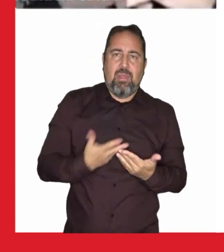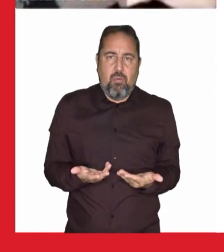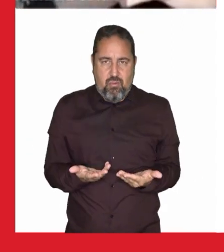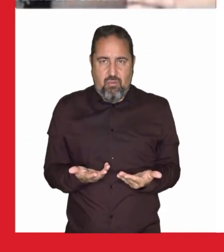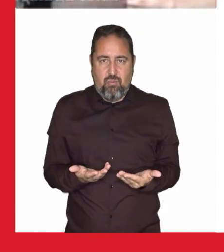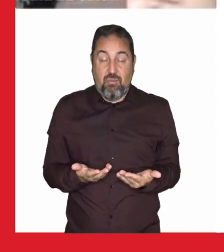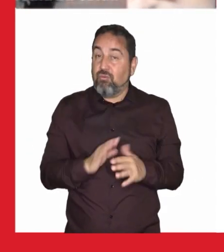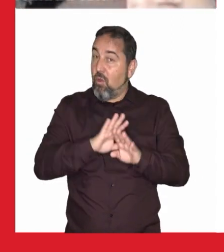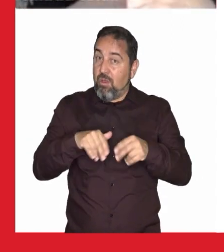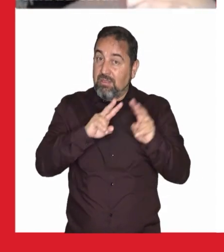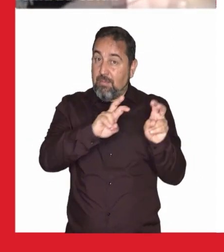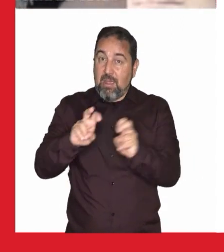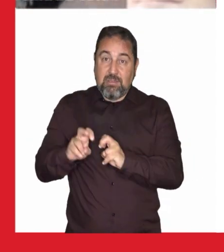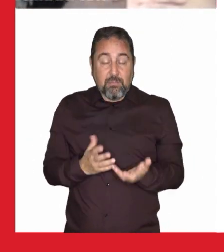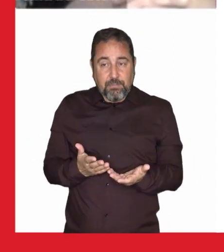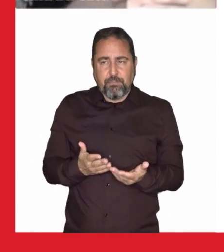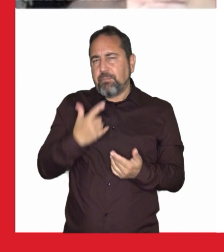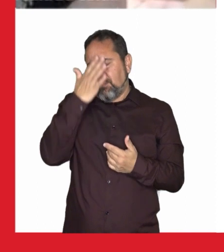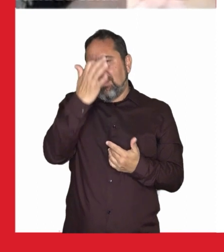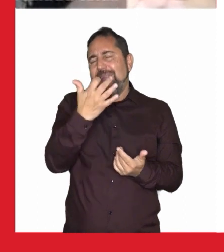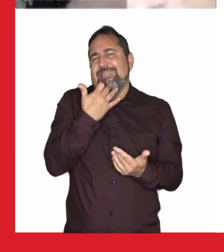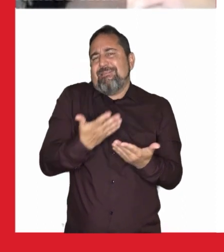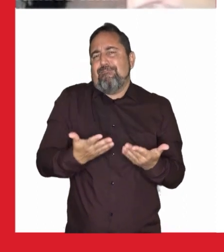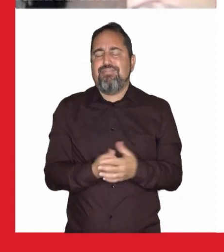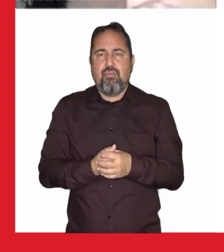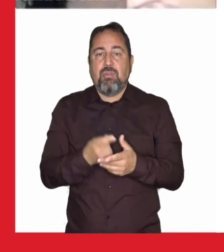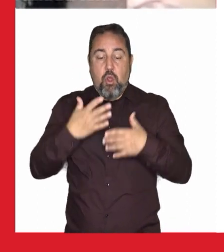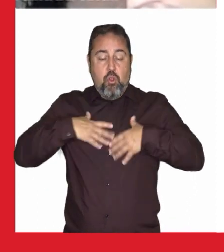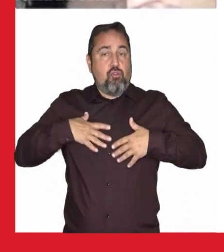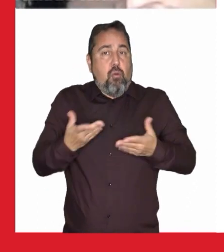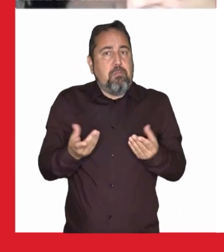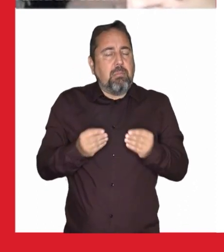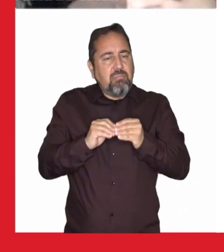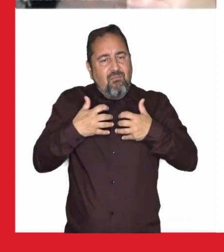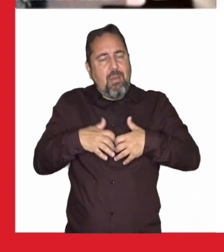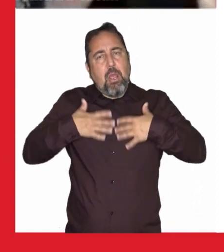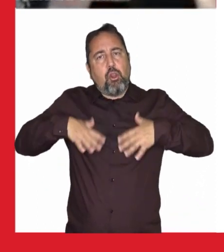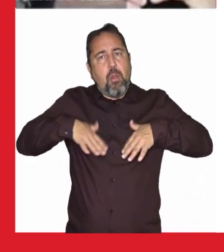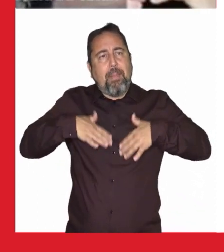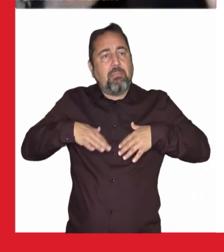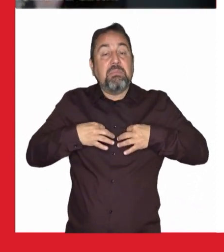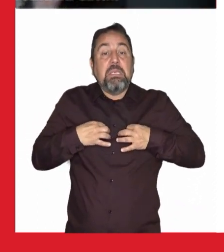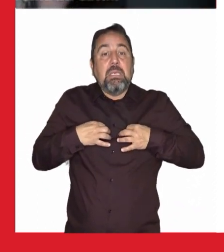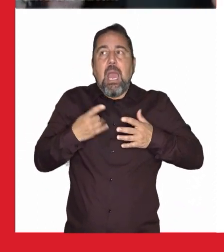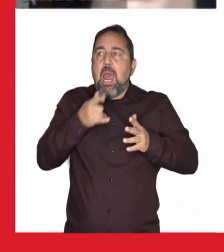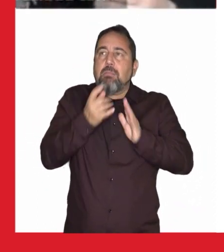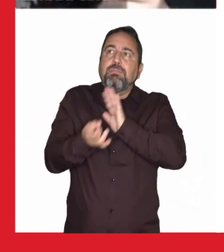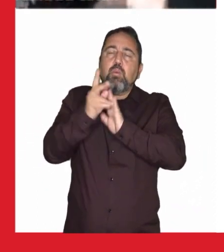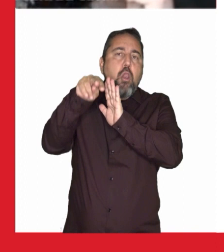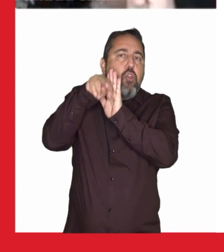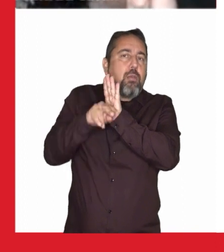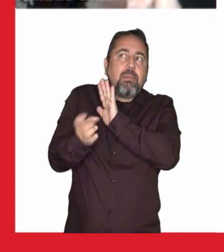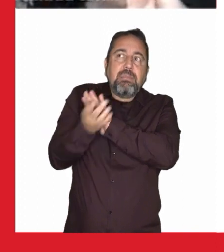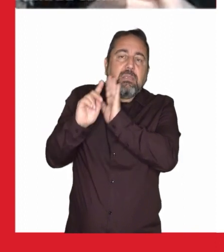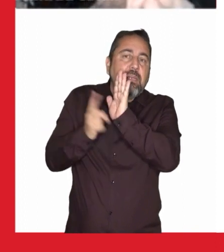tiene que ver con aspectos legales o jurídicos. ¿Sí? Eh, Imagínate, por ejemplo, que estás haciendo ropa,